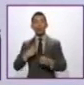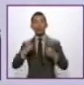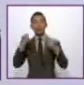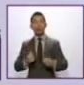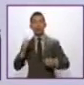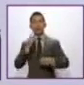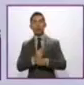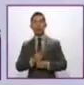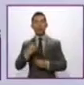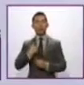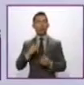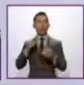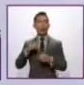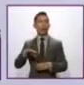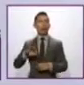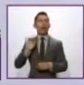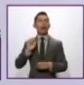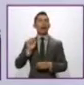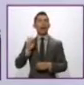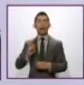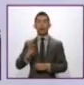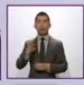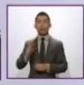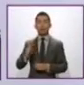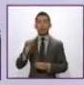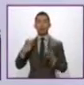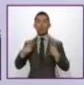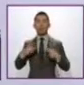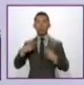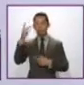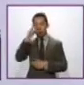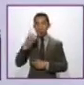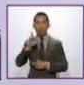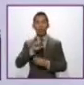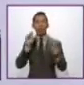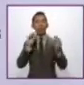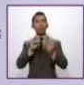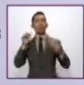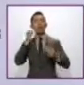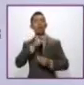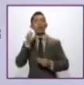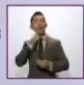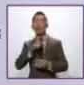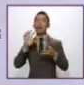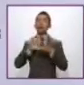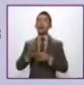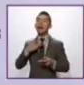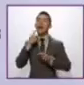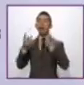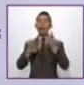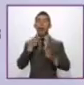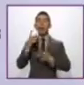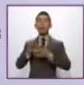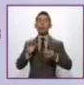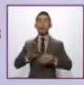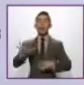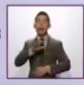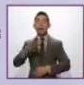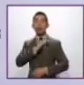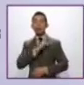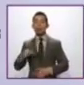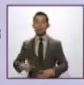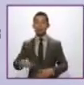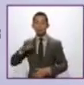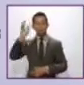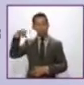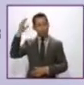me ha llamado la atención que Mauricio, el candidato Mauricio, en todos los debates siempre habla de lo que hizo en el municipio de